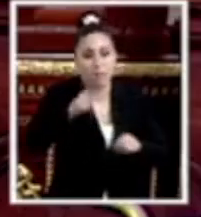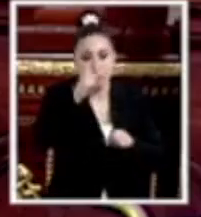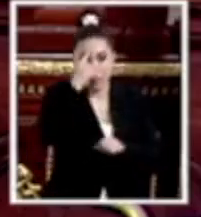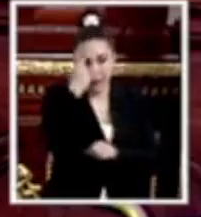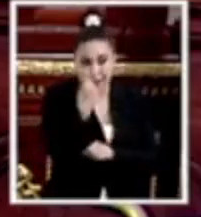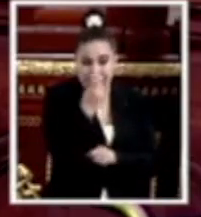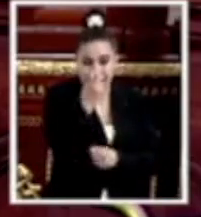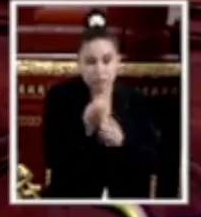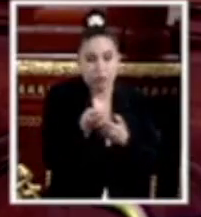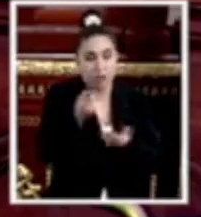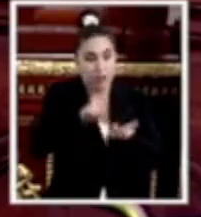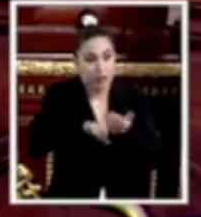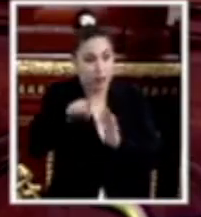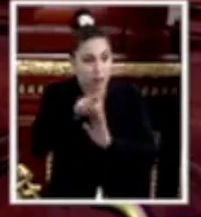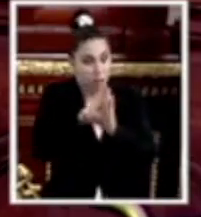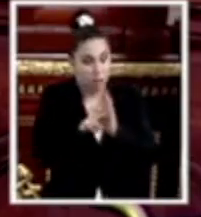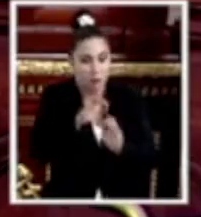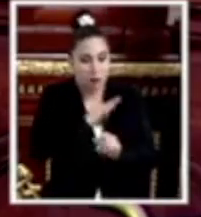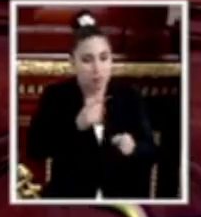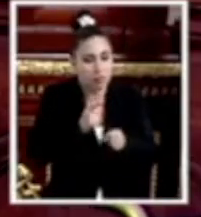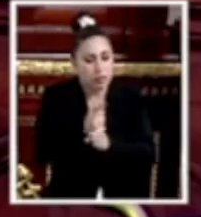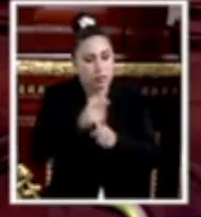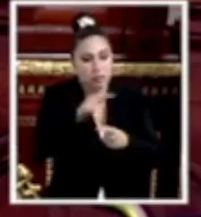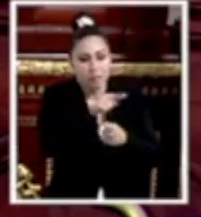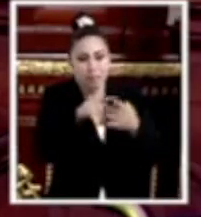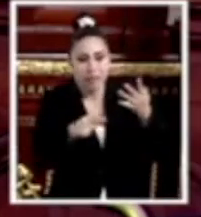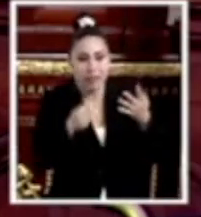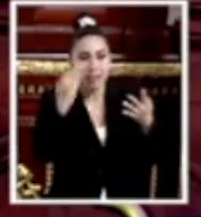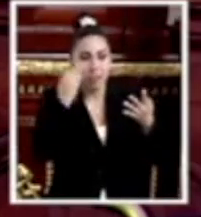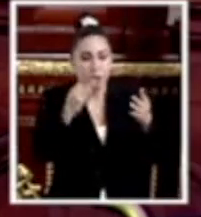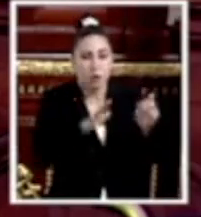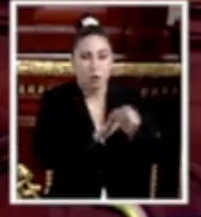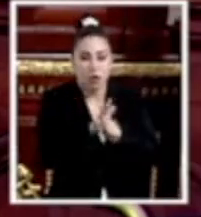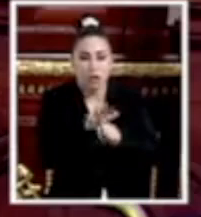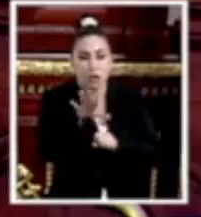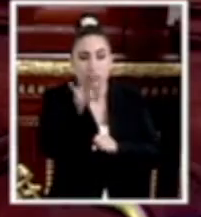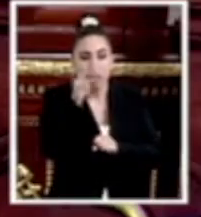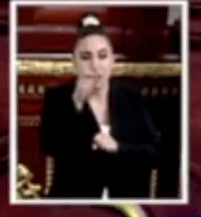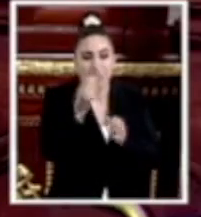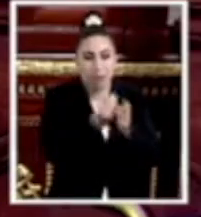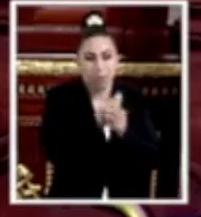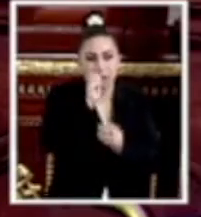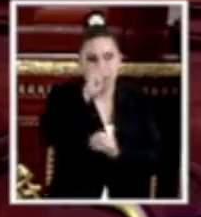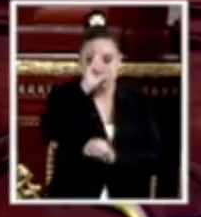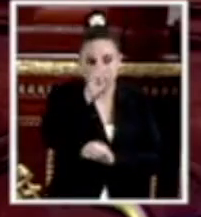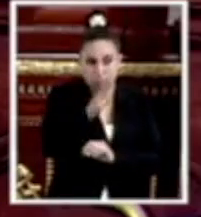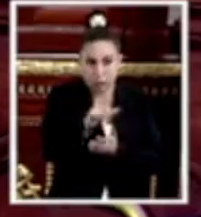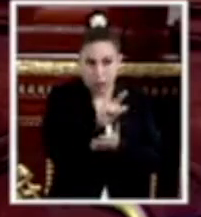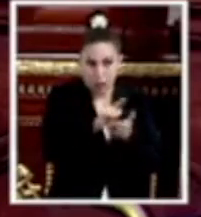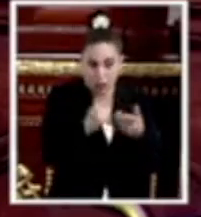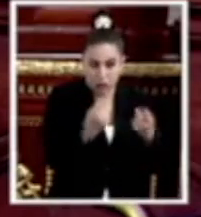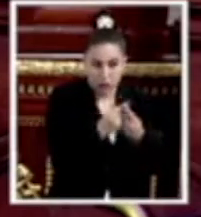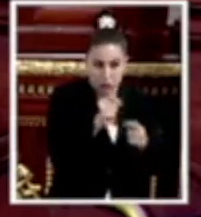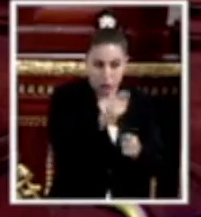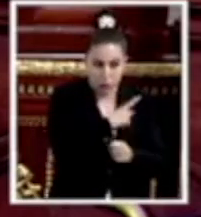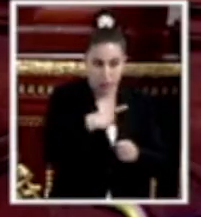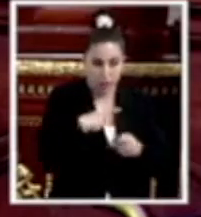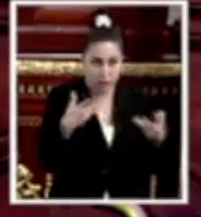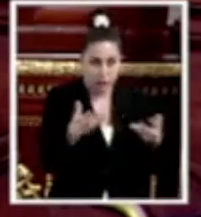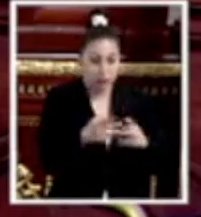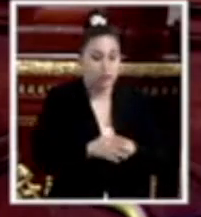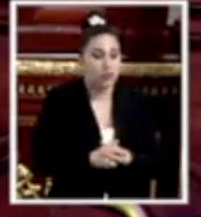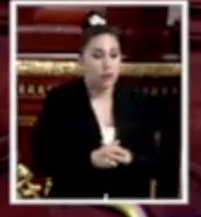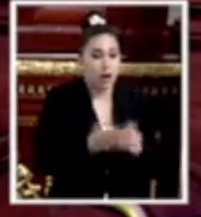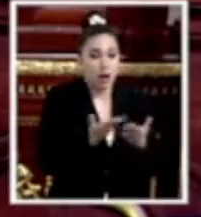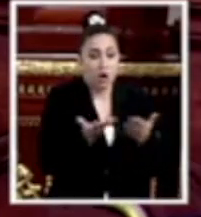puede identificar en qué casos el manejo de residuos se considera ilícito, ya que en la legislación vigente